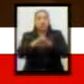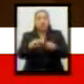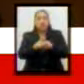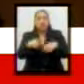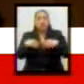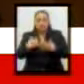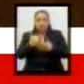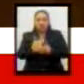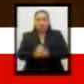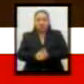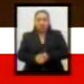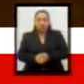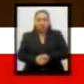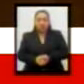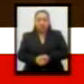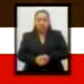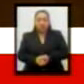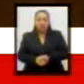contribuyendo.